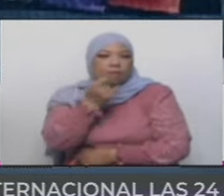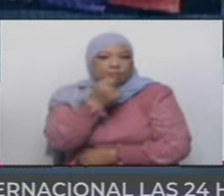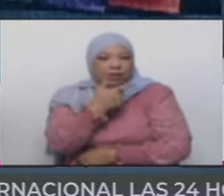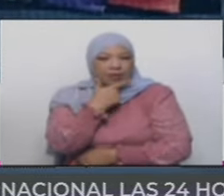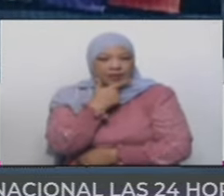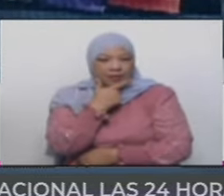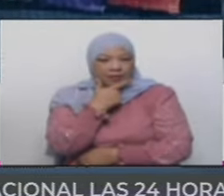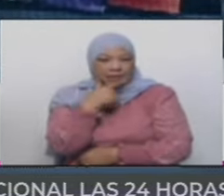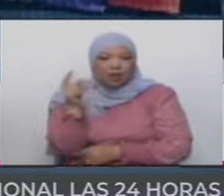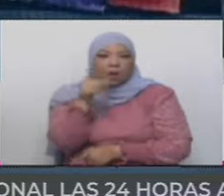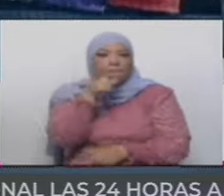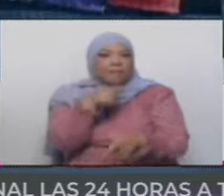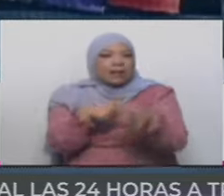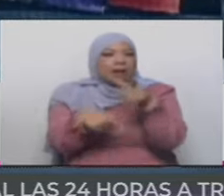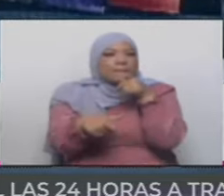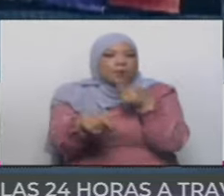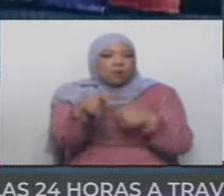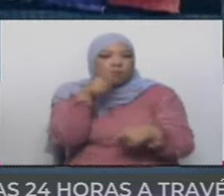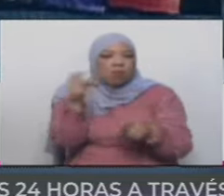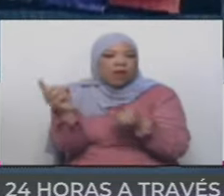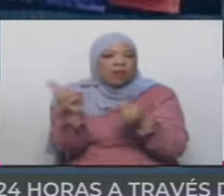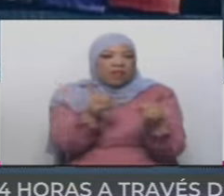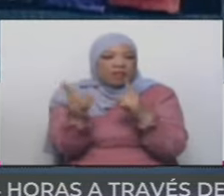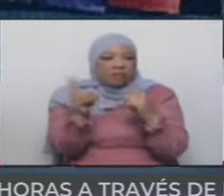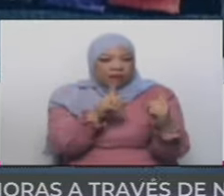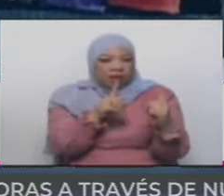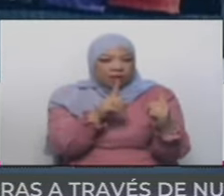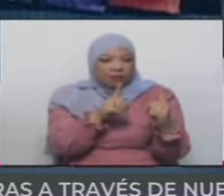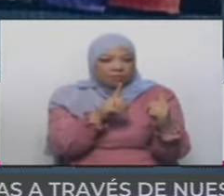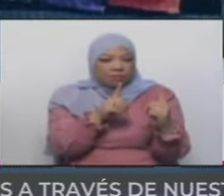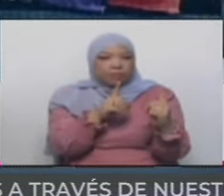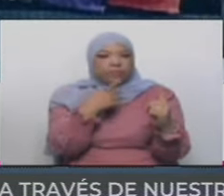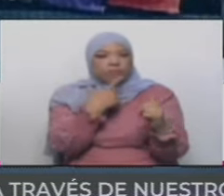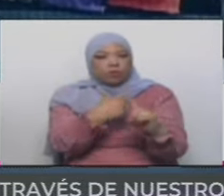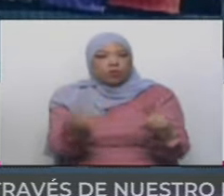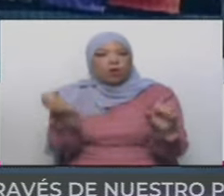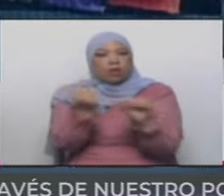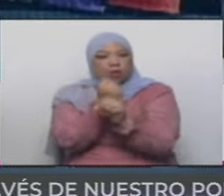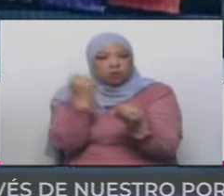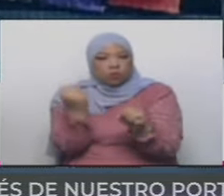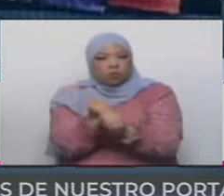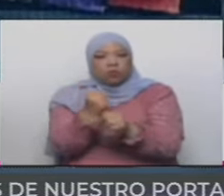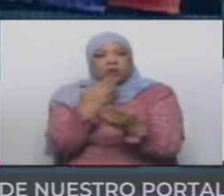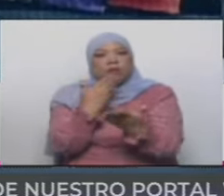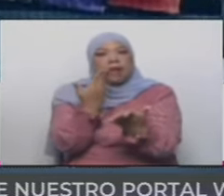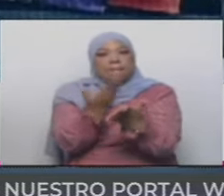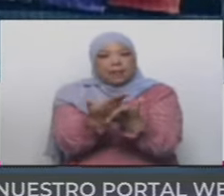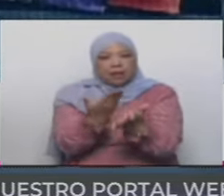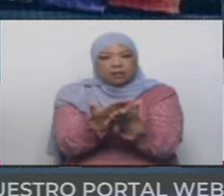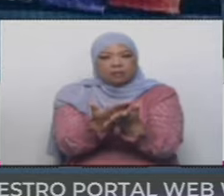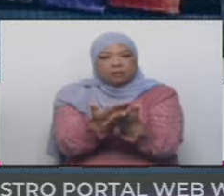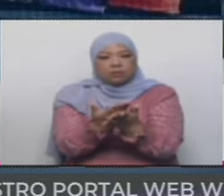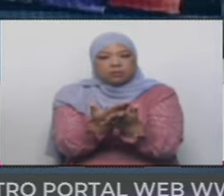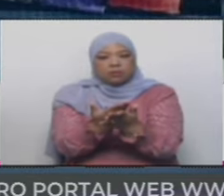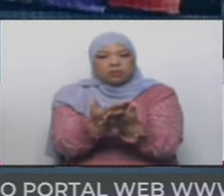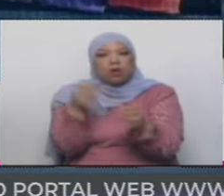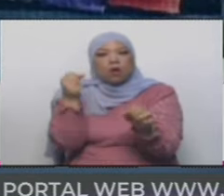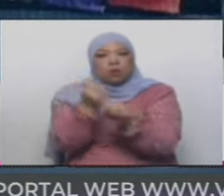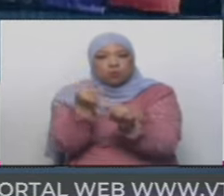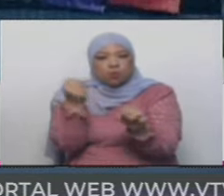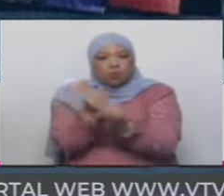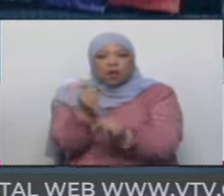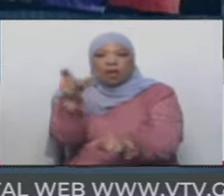de consulta, de debate y de elaboración de los planes para que la clase